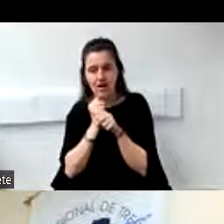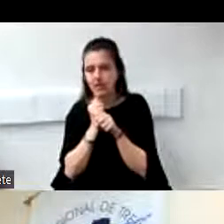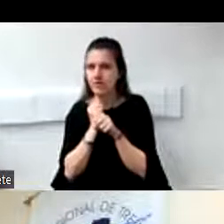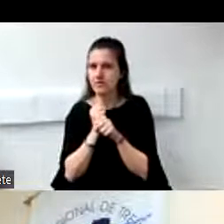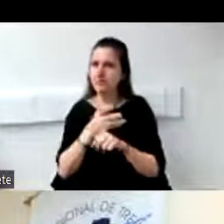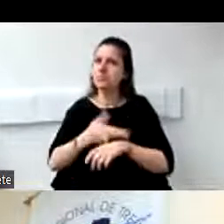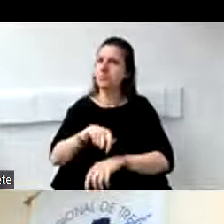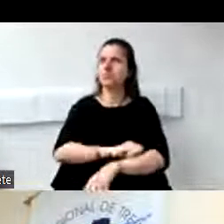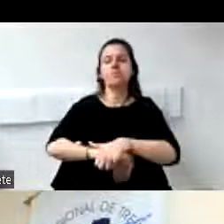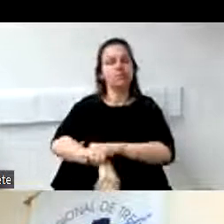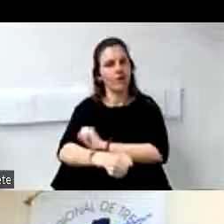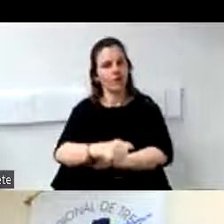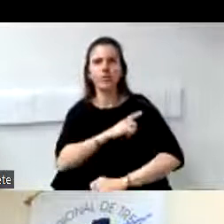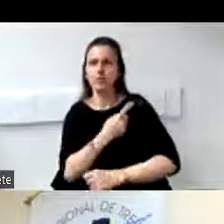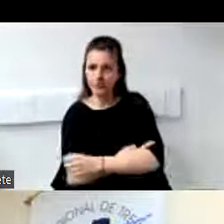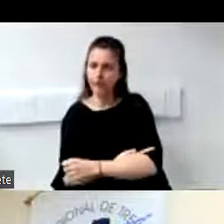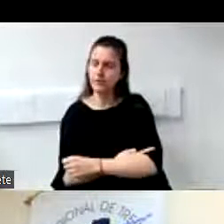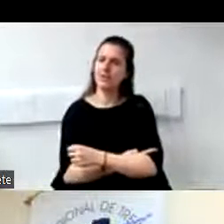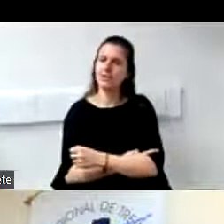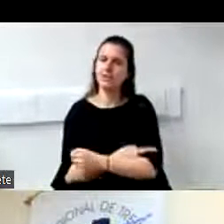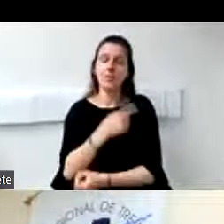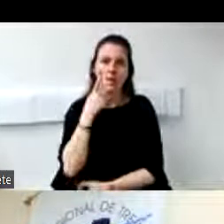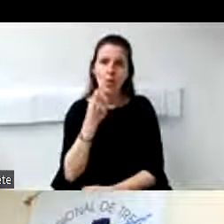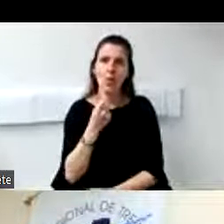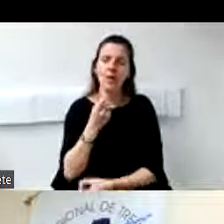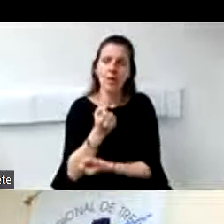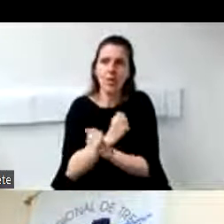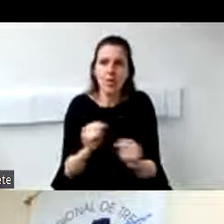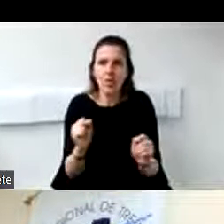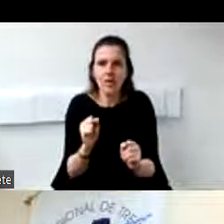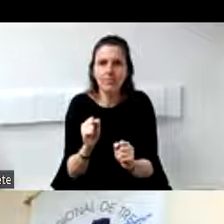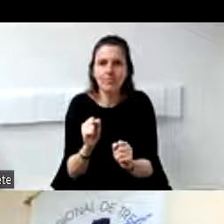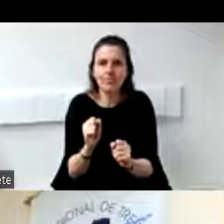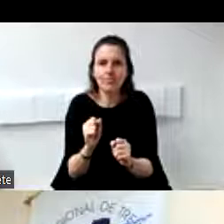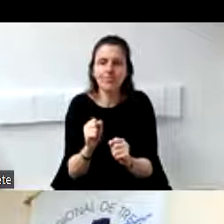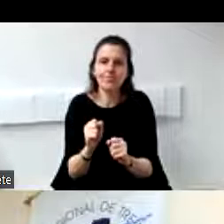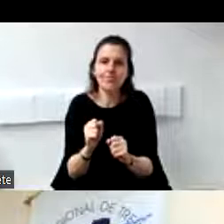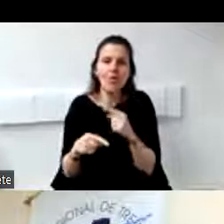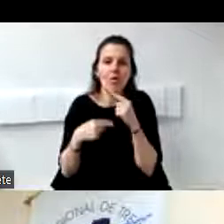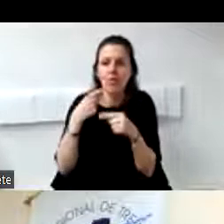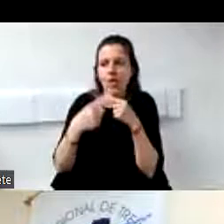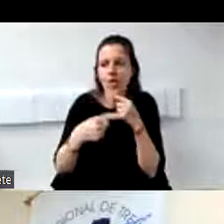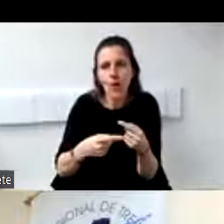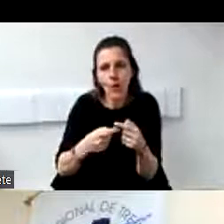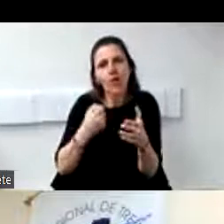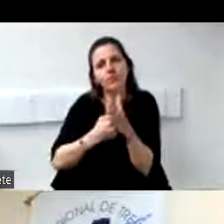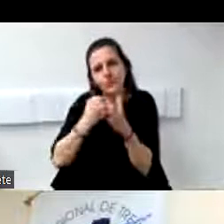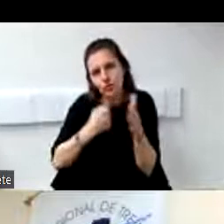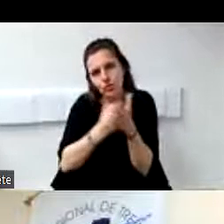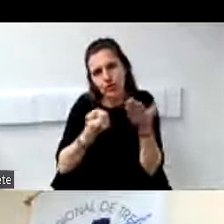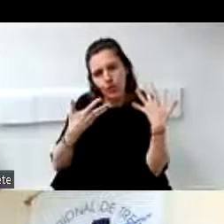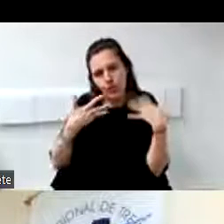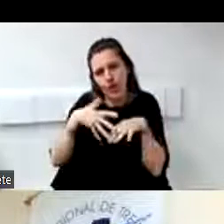este sobreesfuerzo que hacen para poder favorecer la inclusión efectiva en